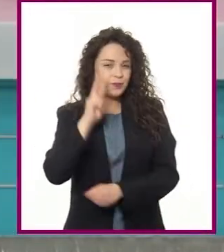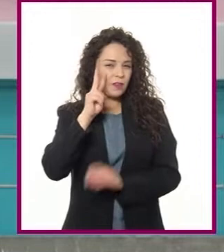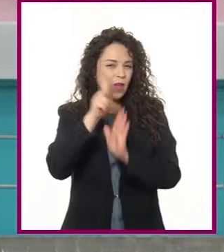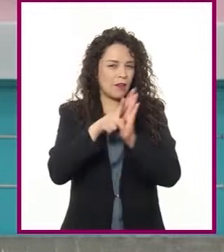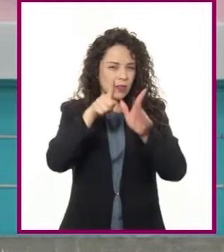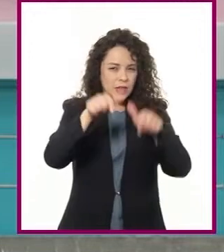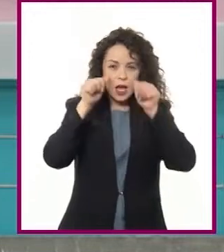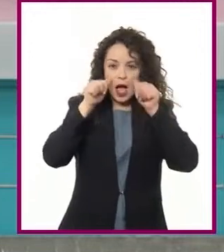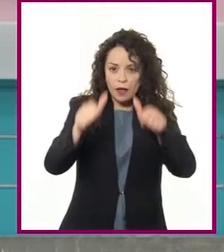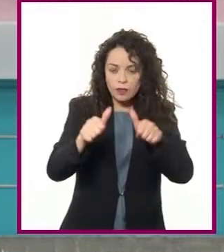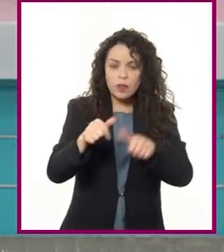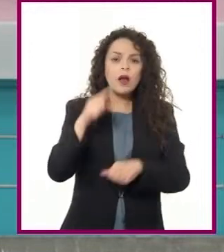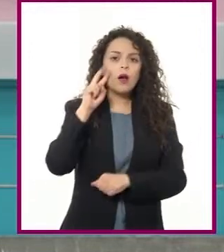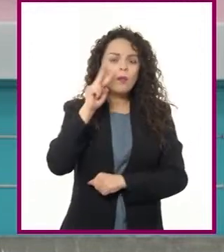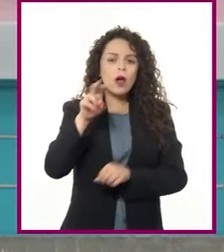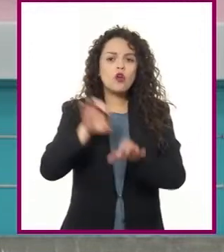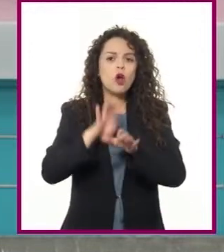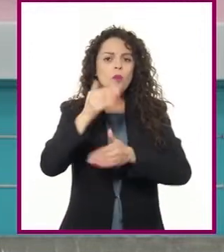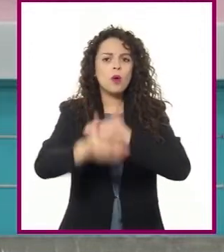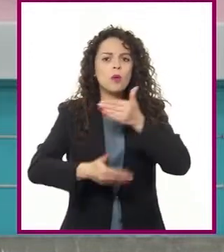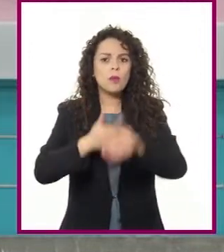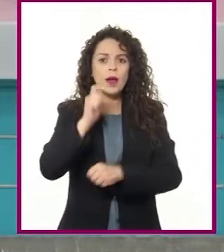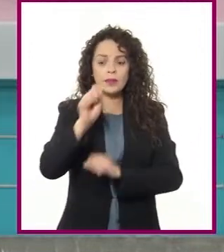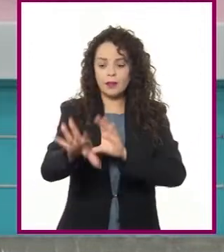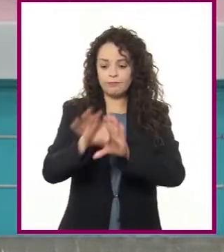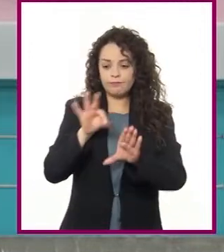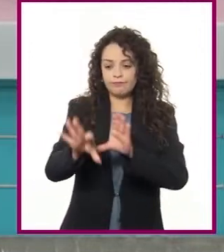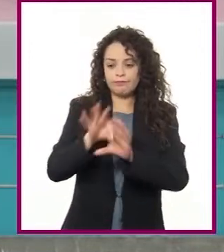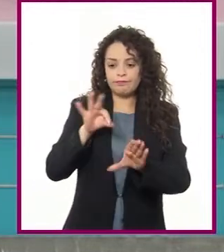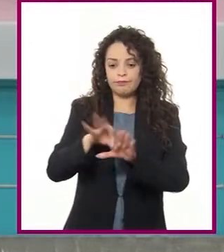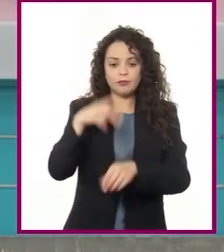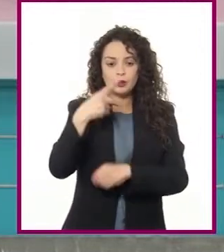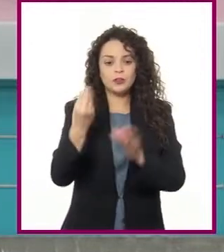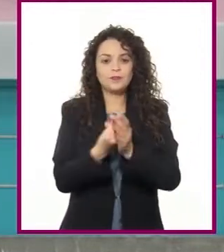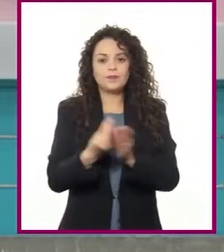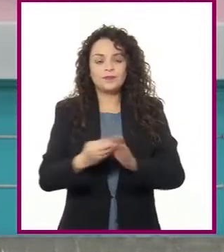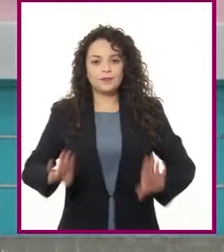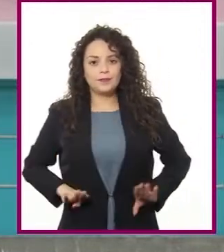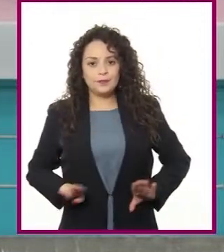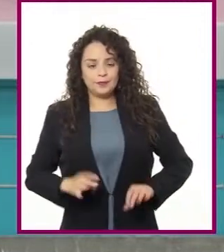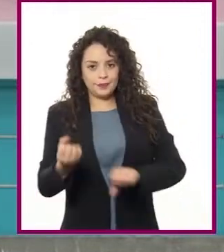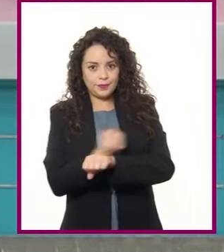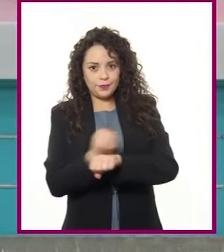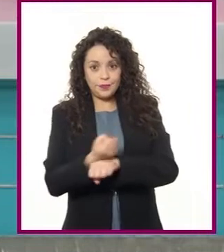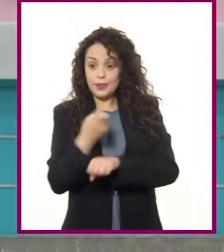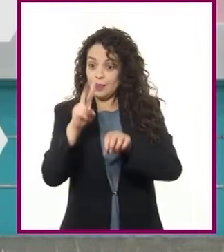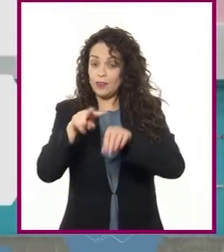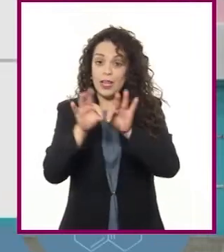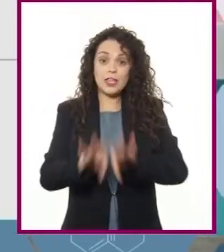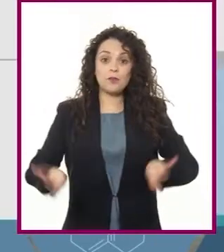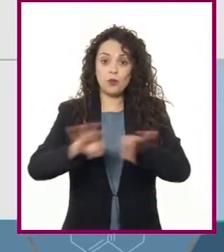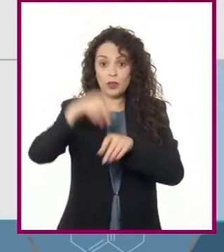muestra el procedimiento y cómo se obtienen los componentes de la sangre, esta mezcla tan importante para nosotros.